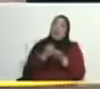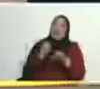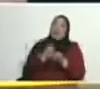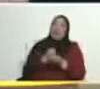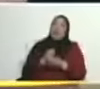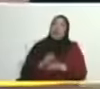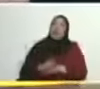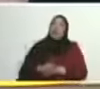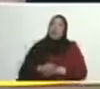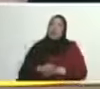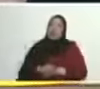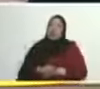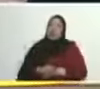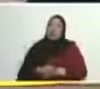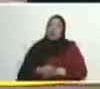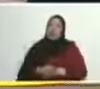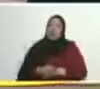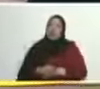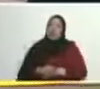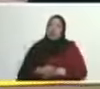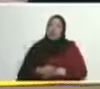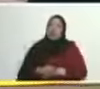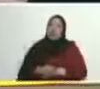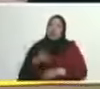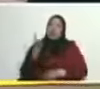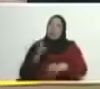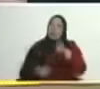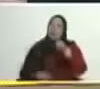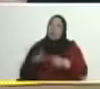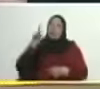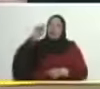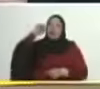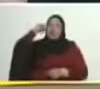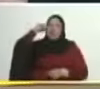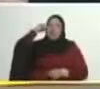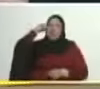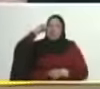Ecuador y otros más que andan ahí rondando,